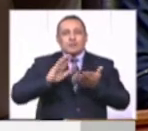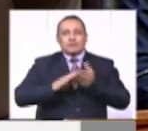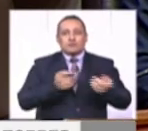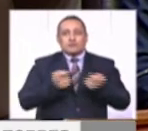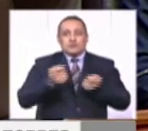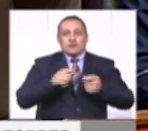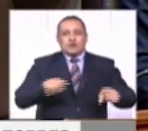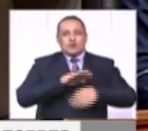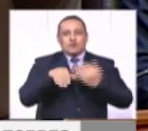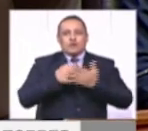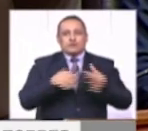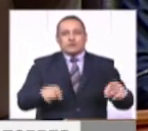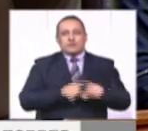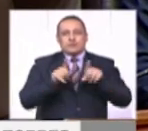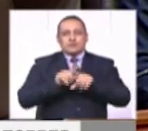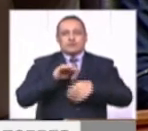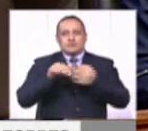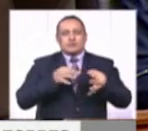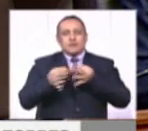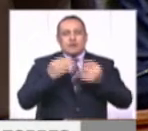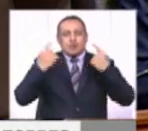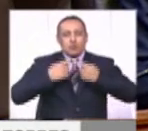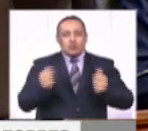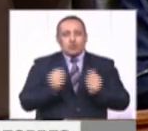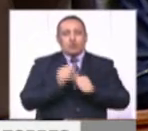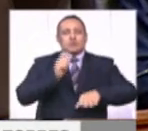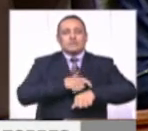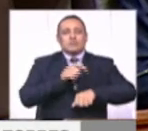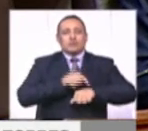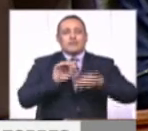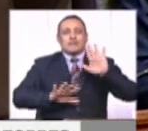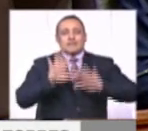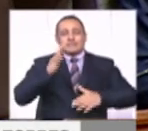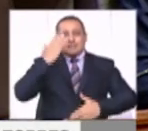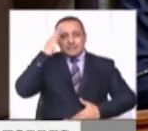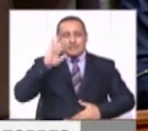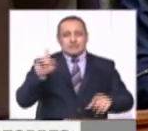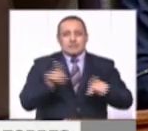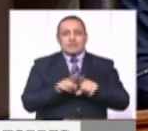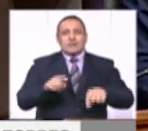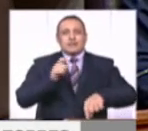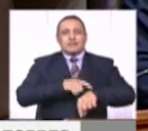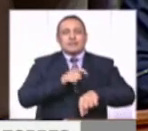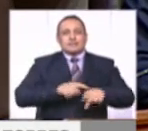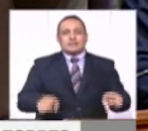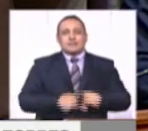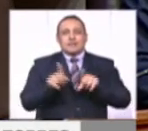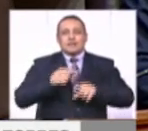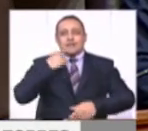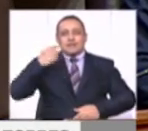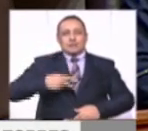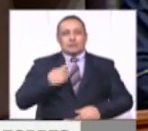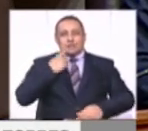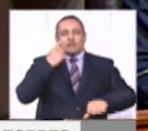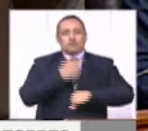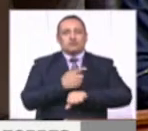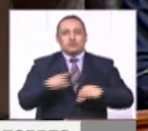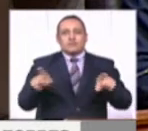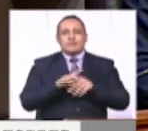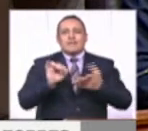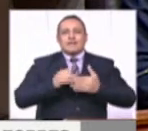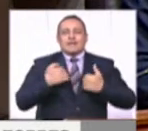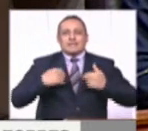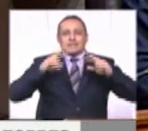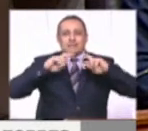trámite de sanción del acta acordó otorgar un plazo de hasta 15 días hábiles para que la subcomisión de acusaciones realice la